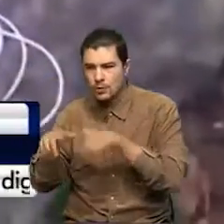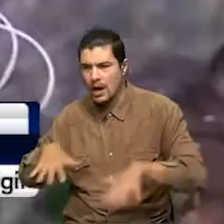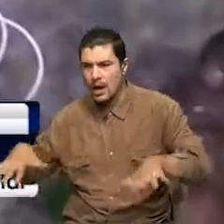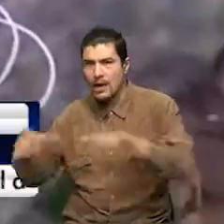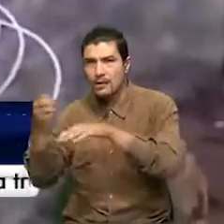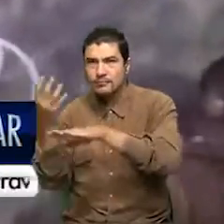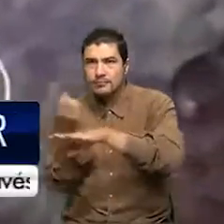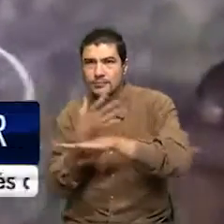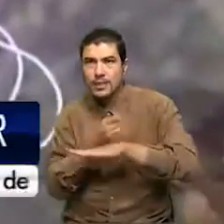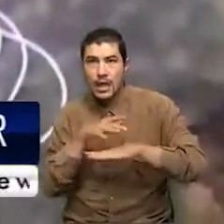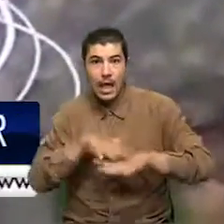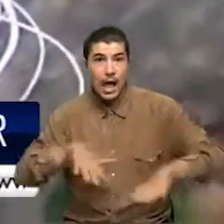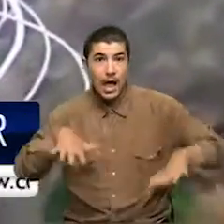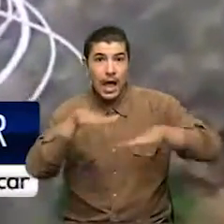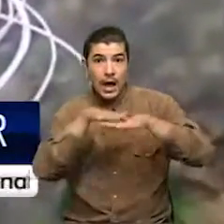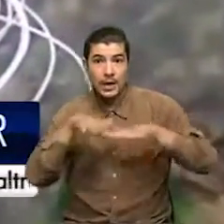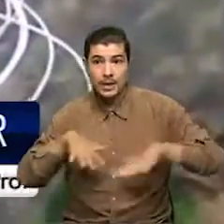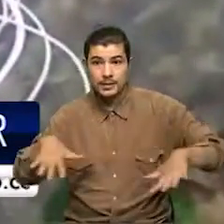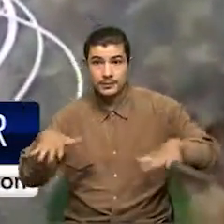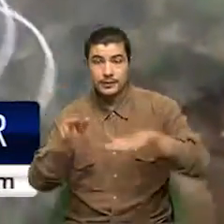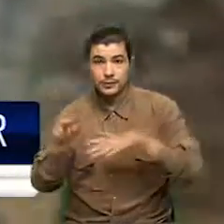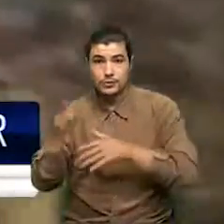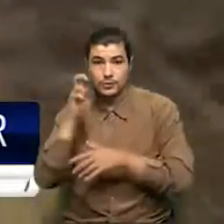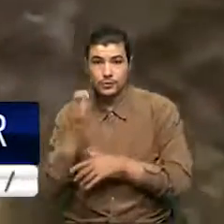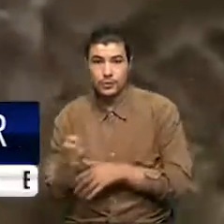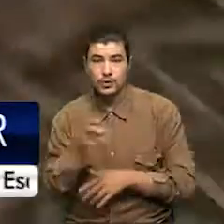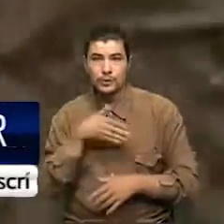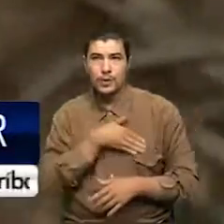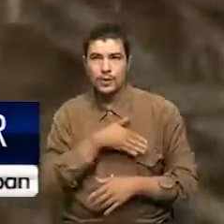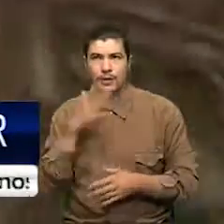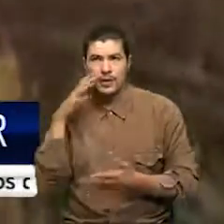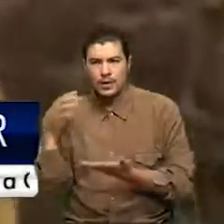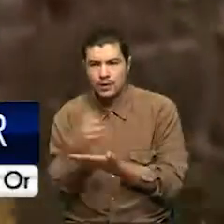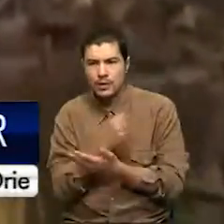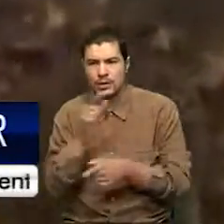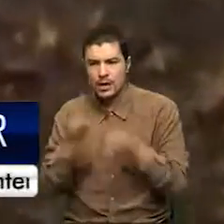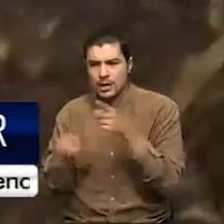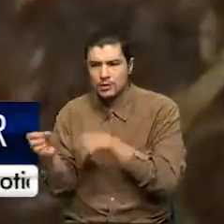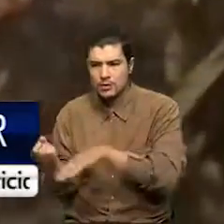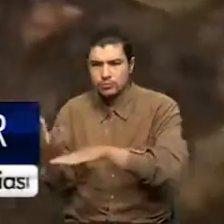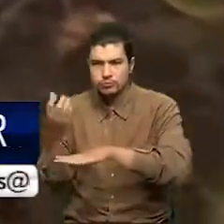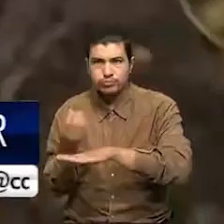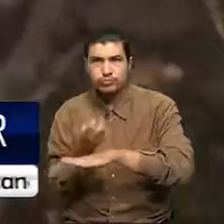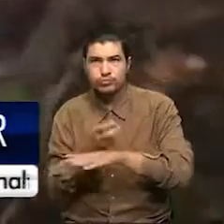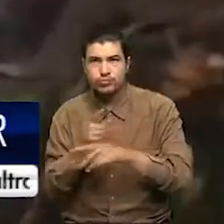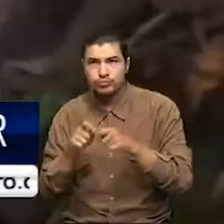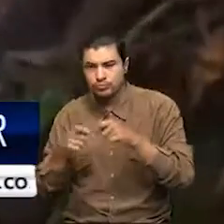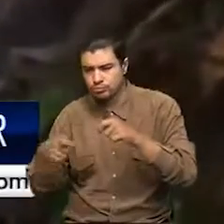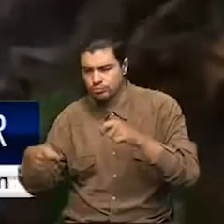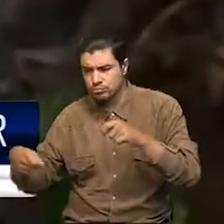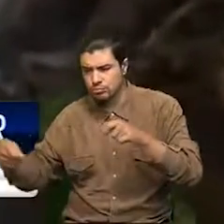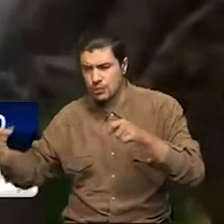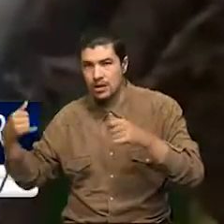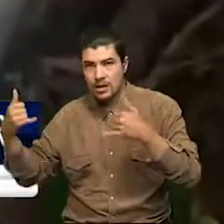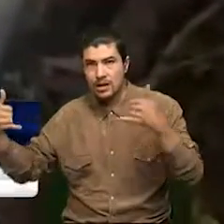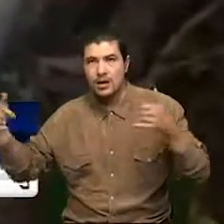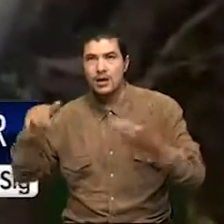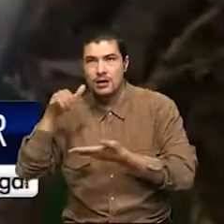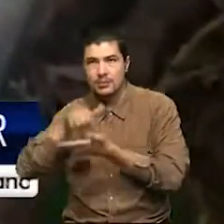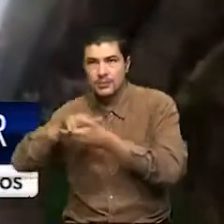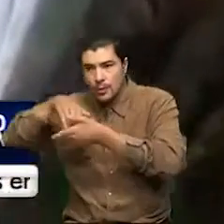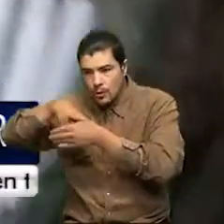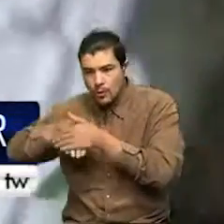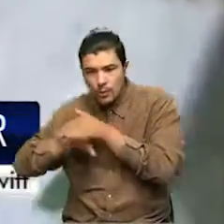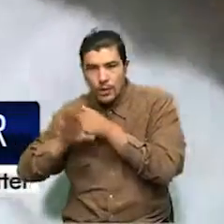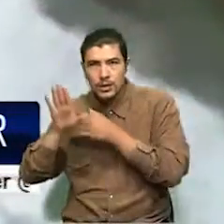boscosa. En área rural de Simití, en el sur de Bolívar, fueron hallados varios explosivos y mecha lenta que estaban camuflados entre la